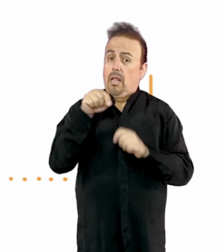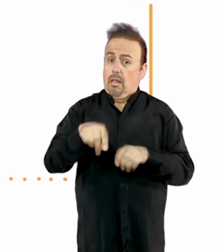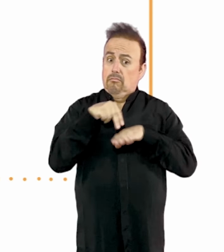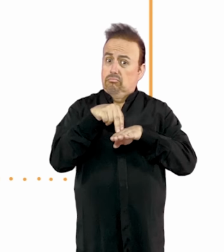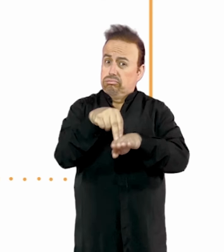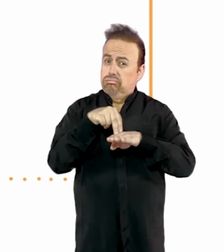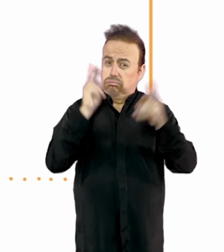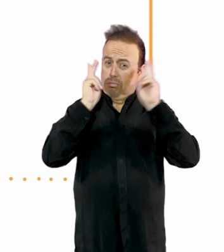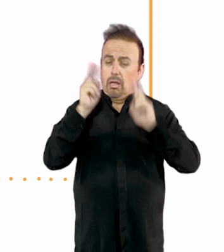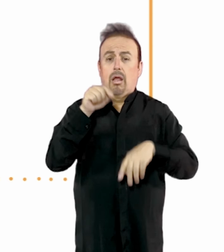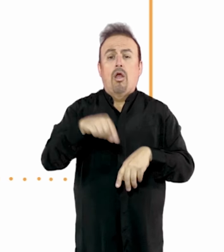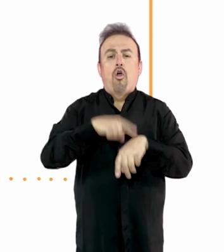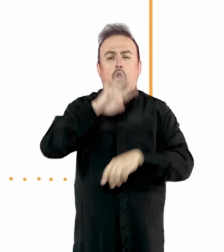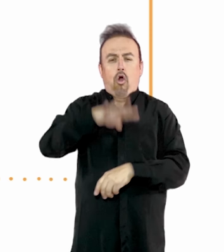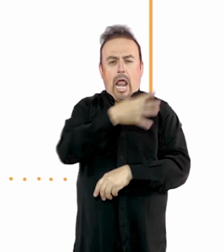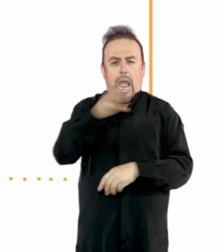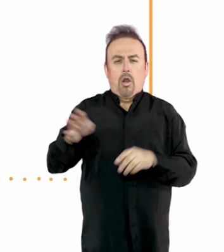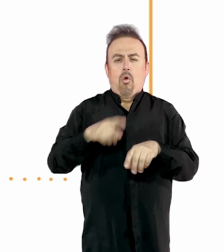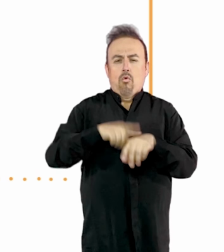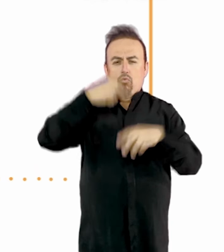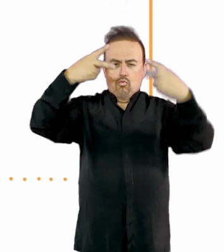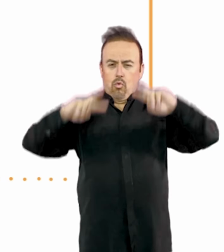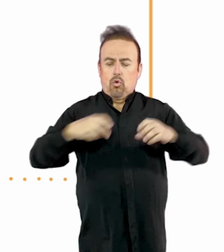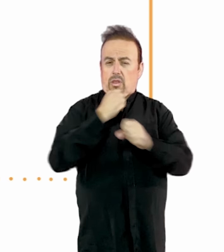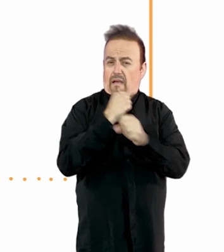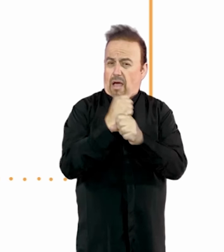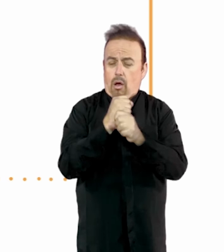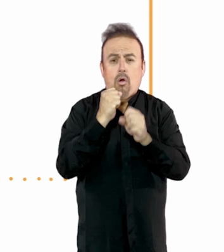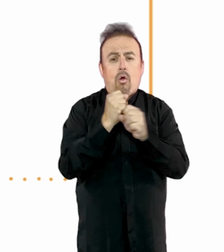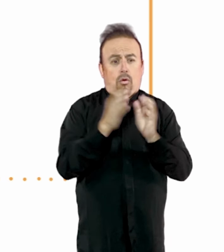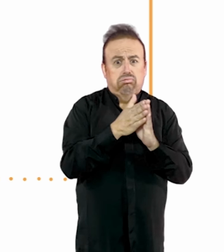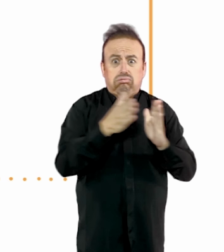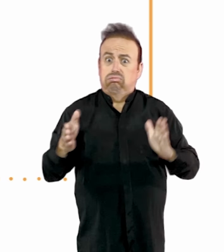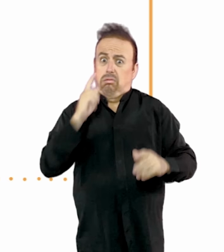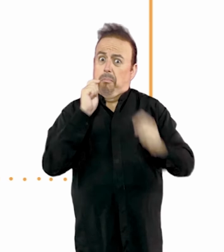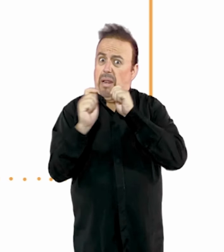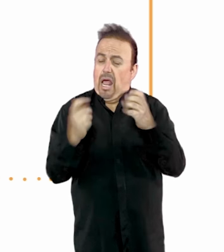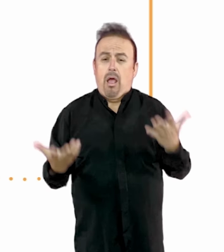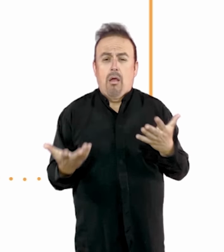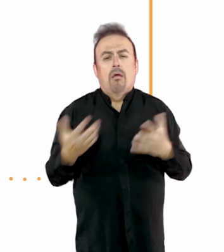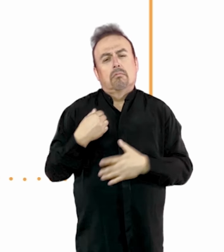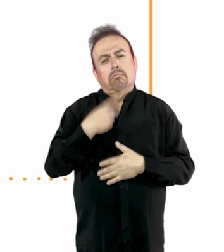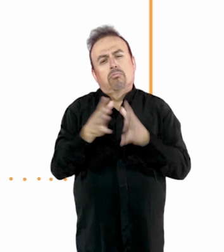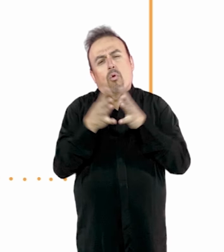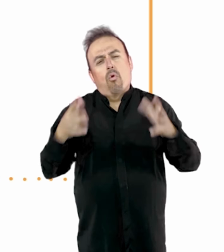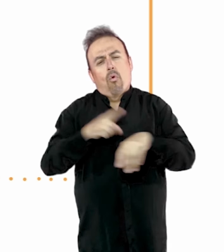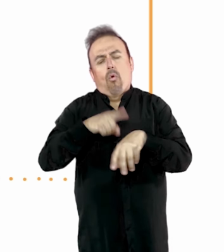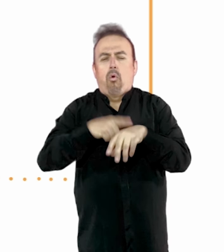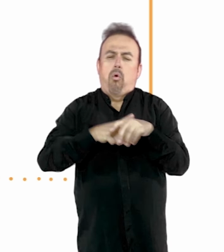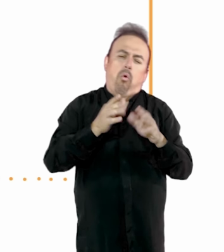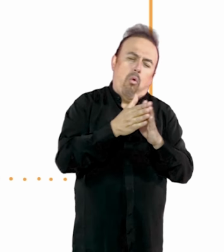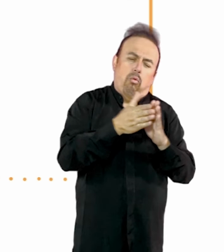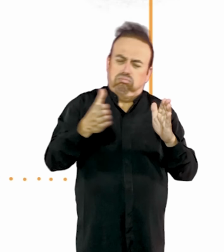del transporte. Horarios y turnos de trabajo. Se constituyen en un factor de riesgo cuando podemos encontrar horarios